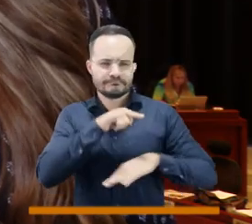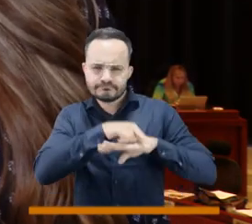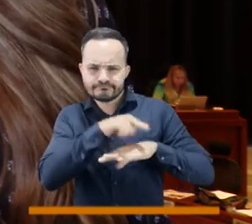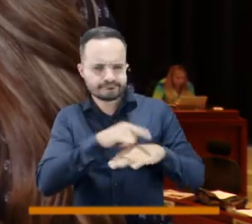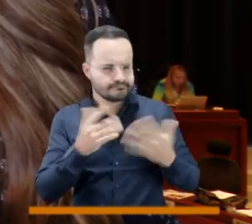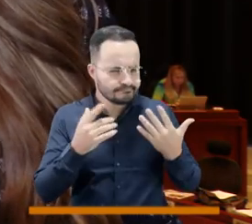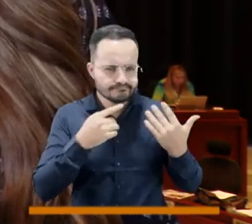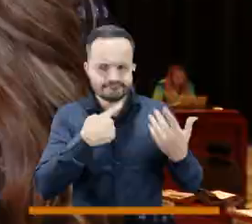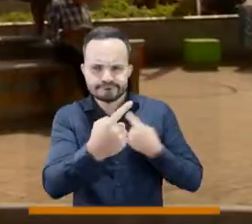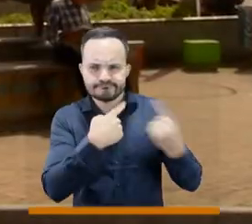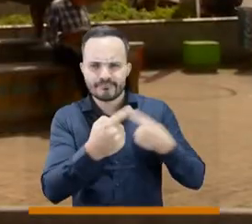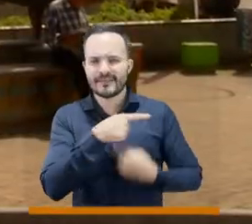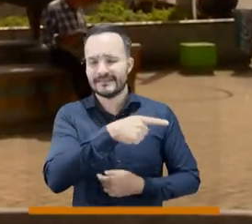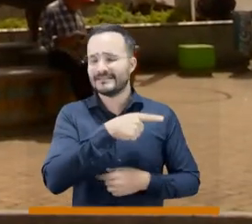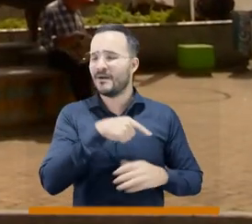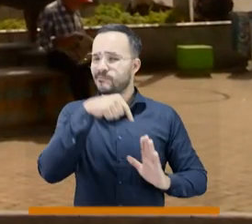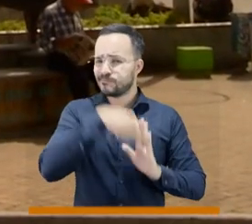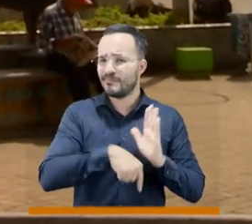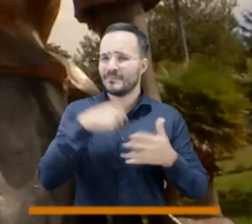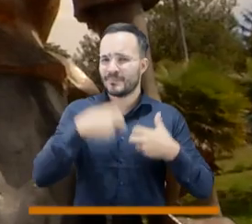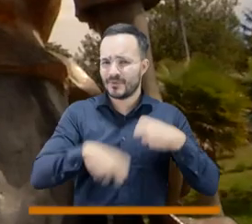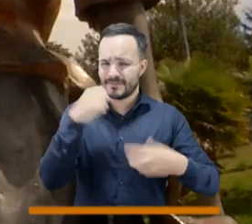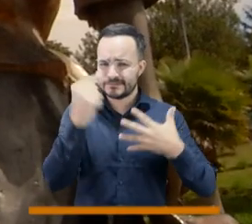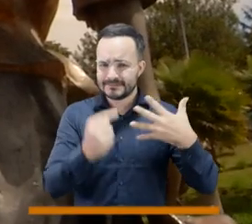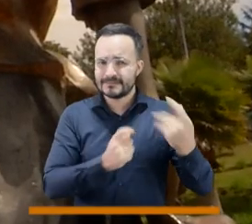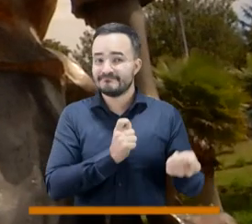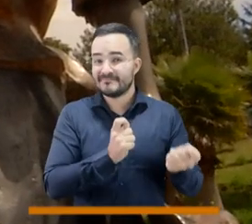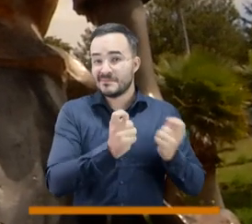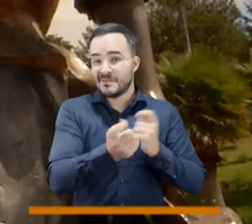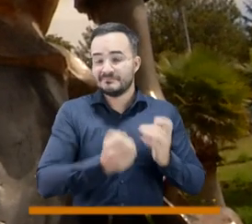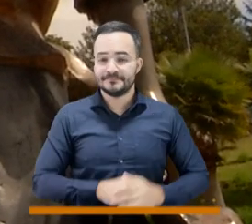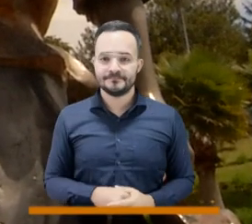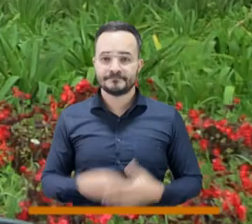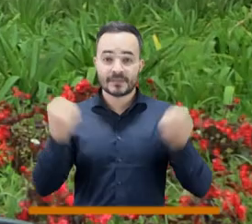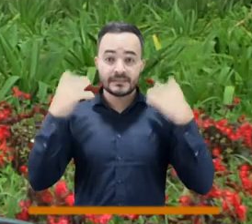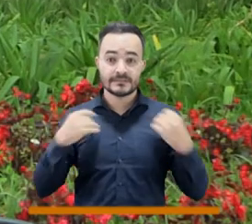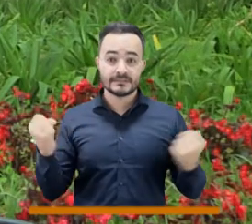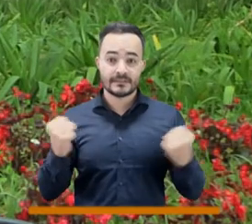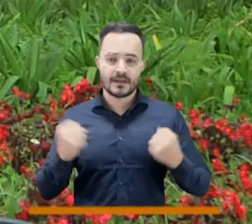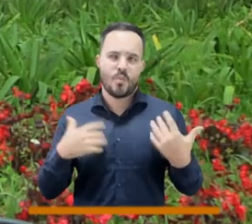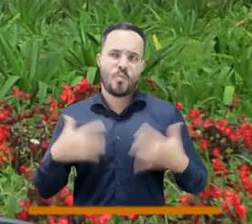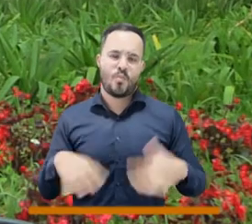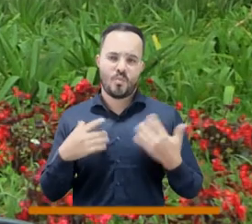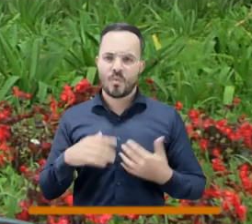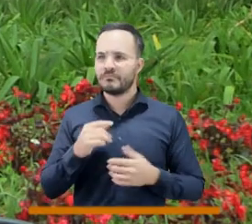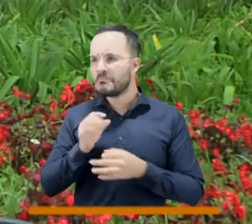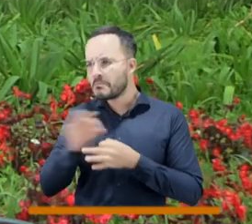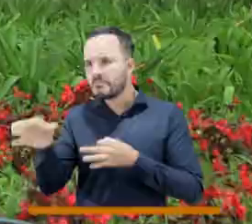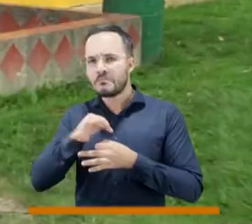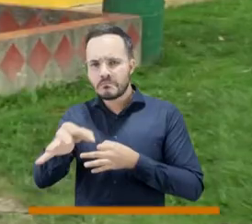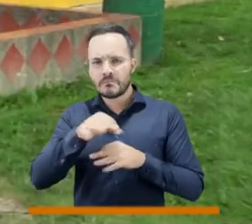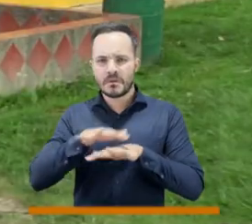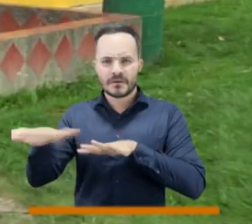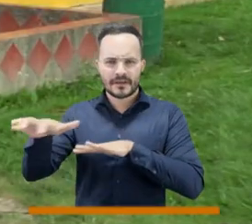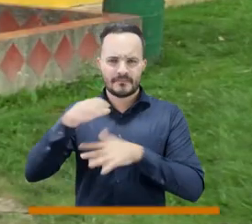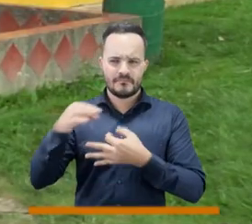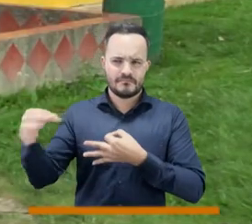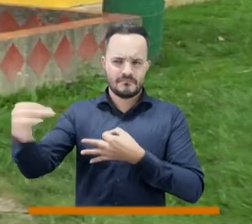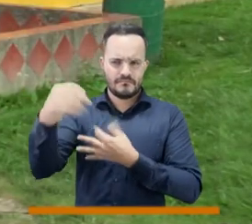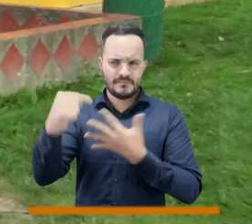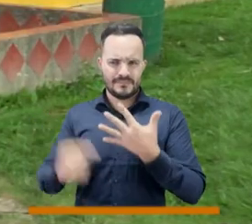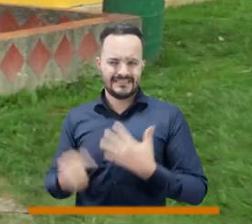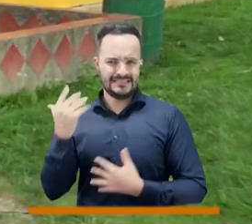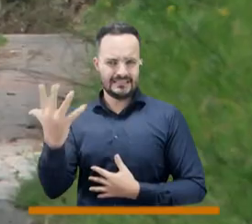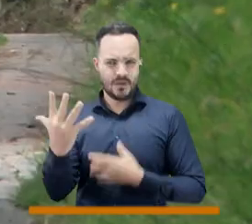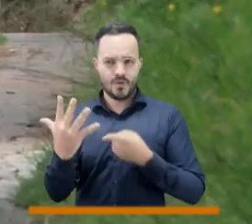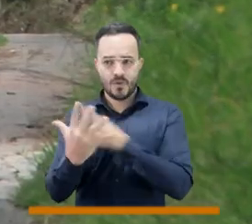se transforma. Santa Elena es sin duda el corregimiento de mayor visibilidad y de reconocimiento cultural y turístico. Las razones